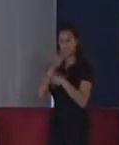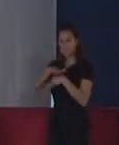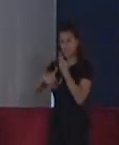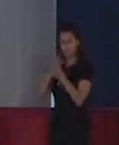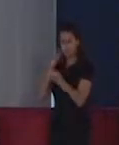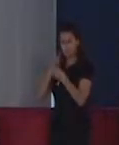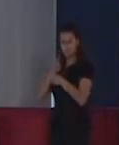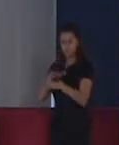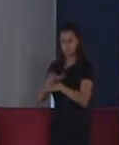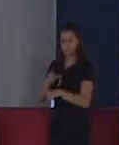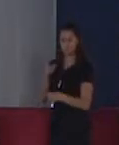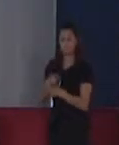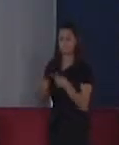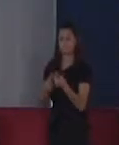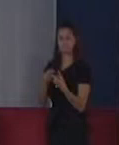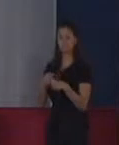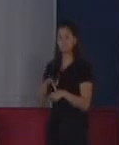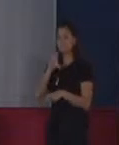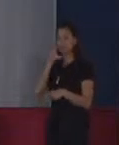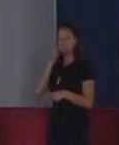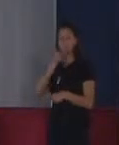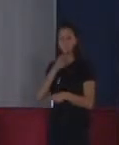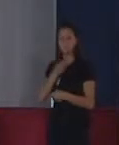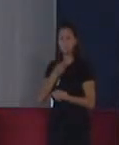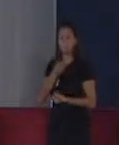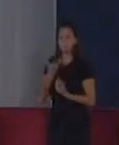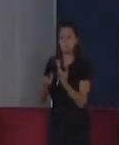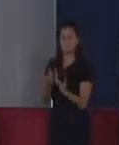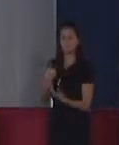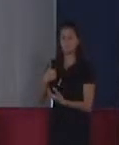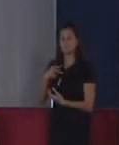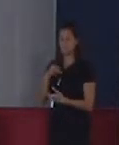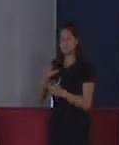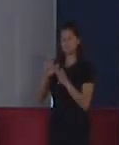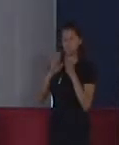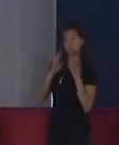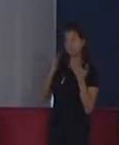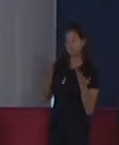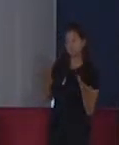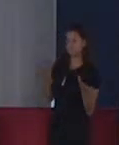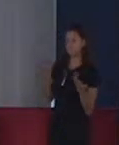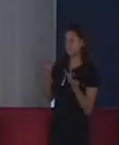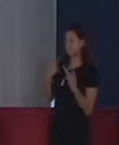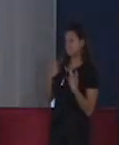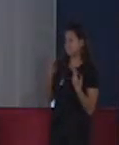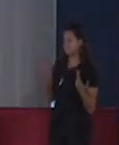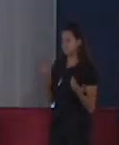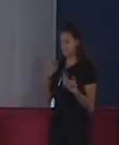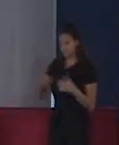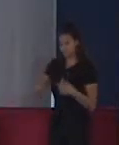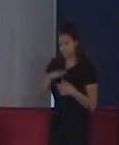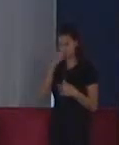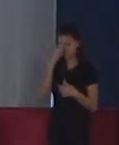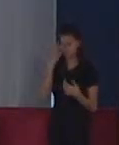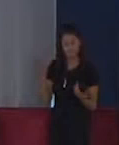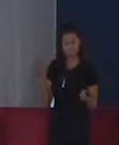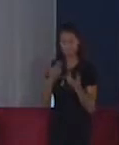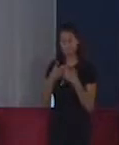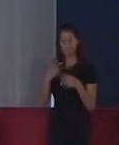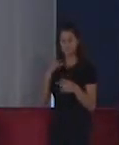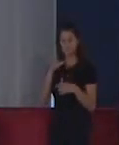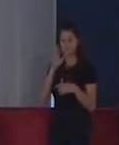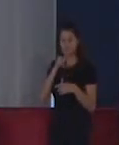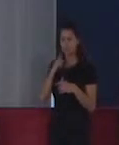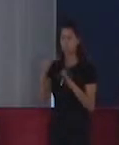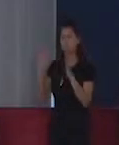país, sin embargo, no ha hablado, y yo no lo he escuchado, y si de pronto ustedes lo saben, lo podríamos ampliar, no hemos escuchado